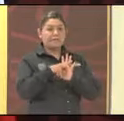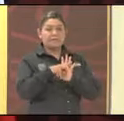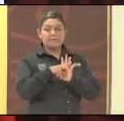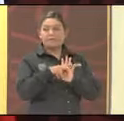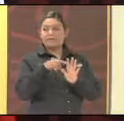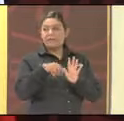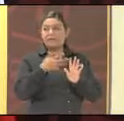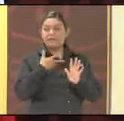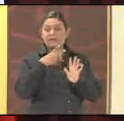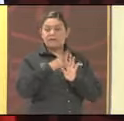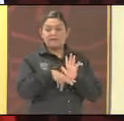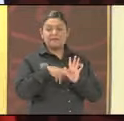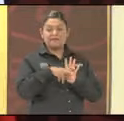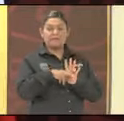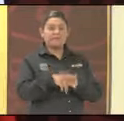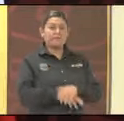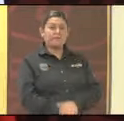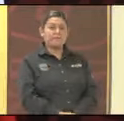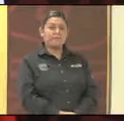Hay un video aquí.